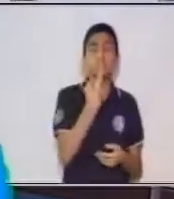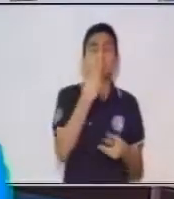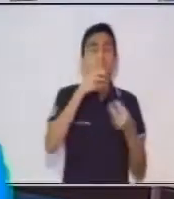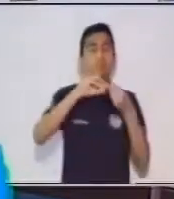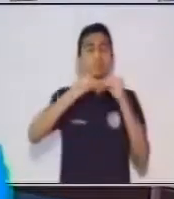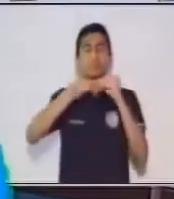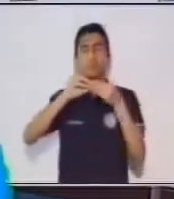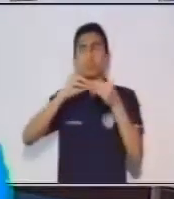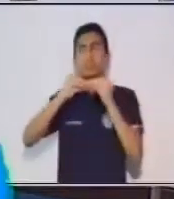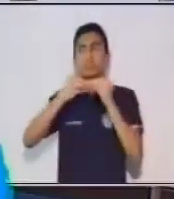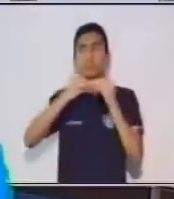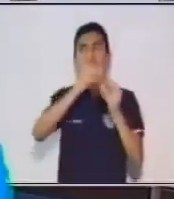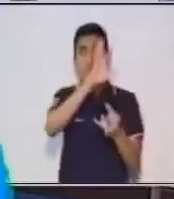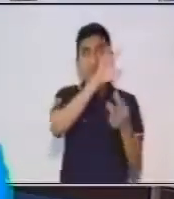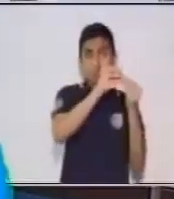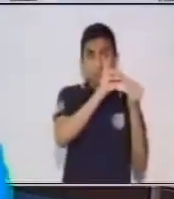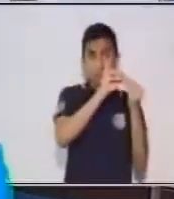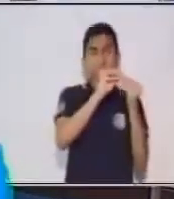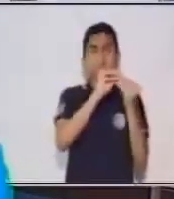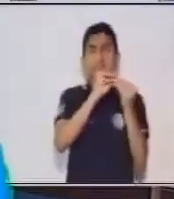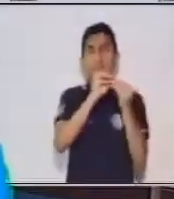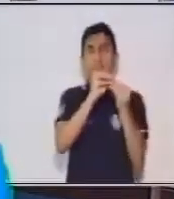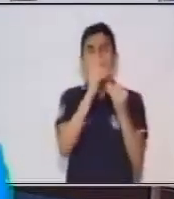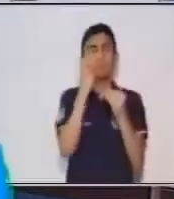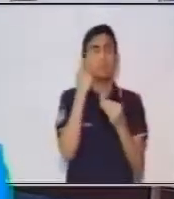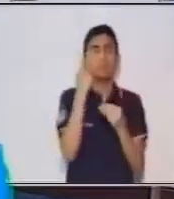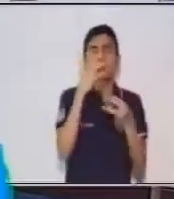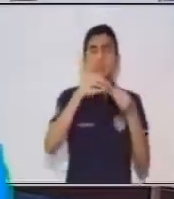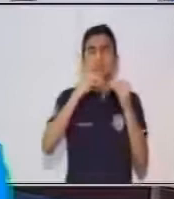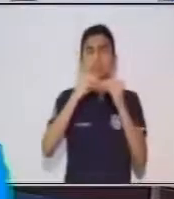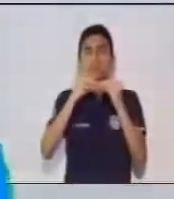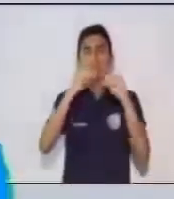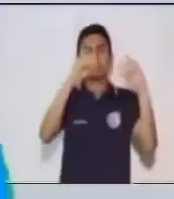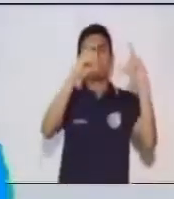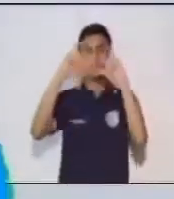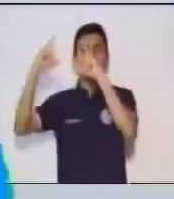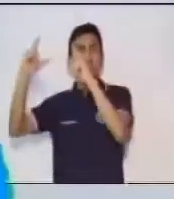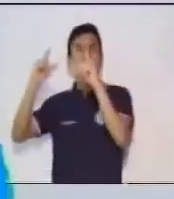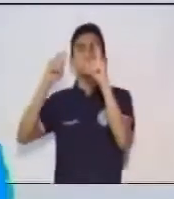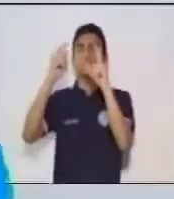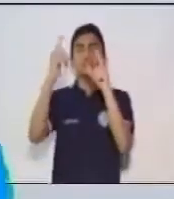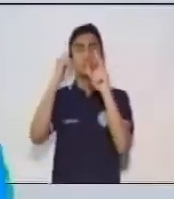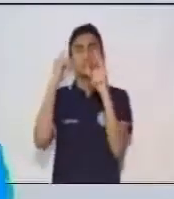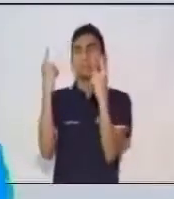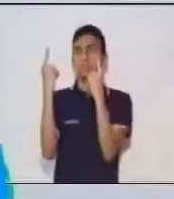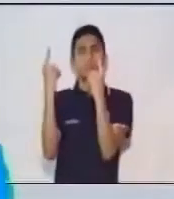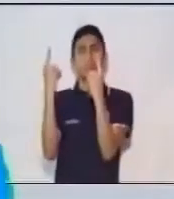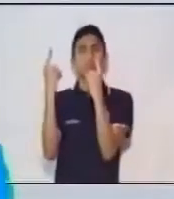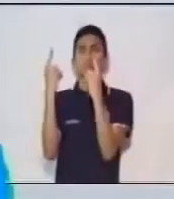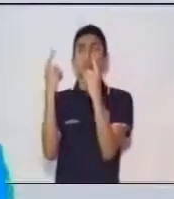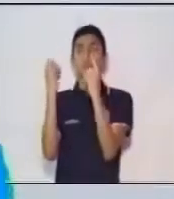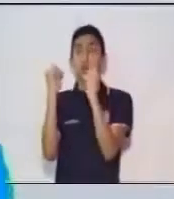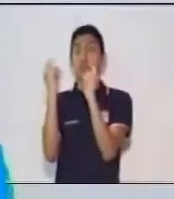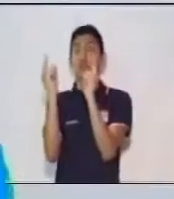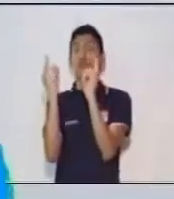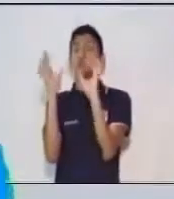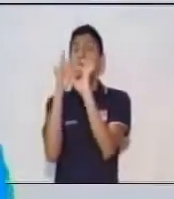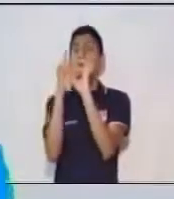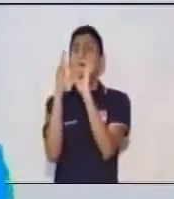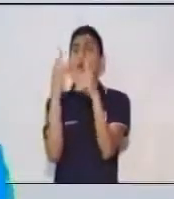número que sumado nos dé el valor de b. Que sumados, ¿verdad? Vamos a buscar dos números que